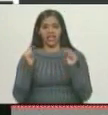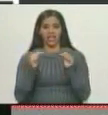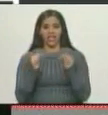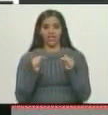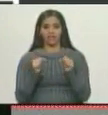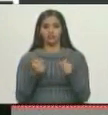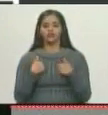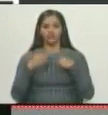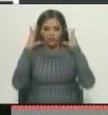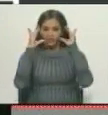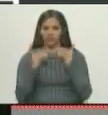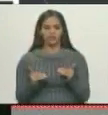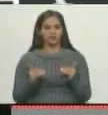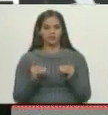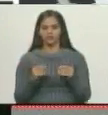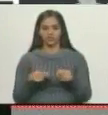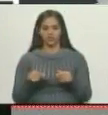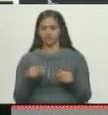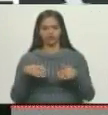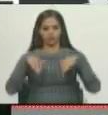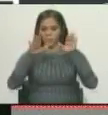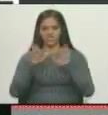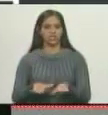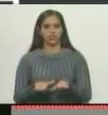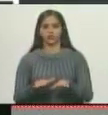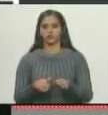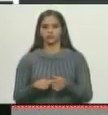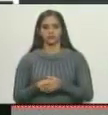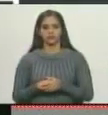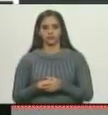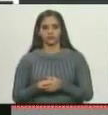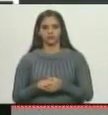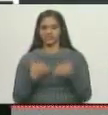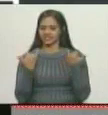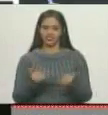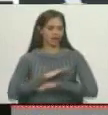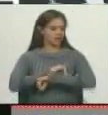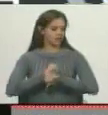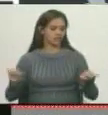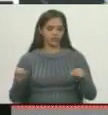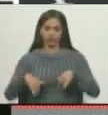la decisión de parar todo, de tener todo. Ya basta.